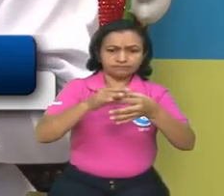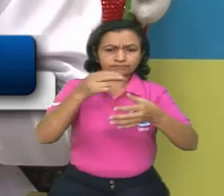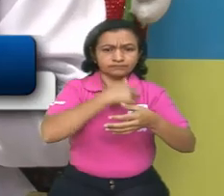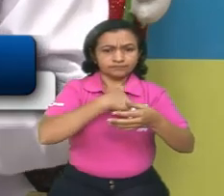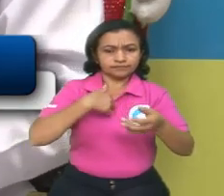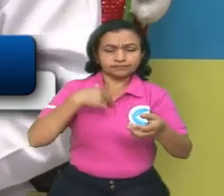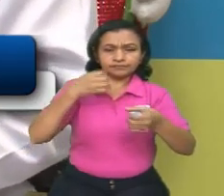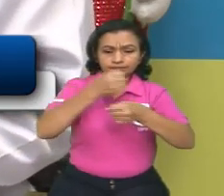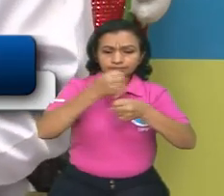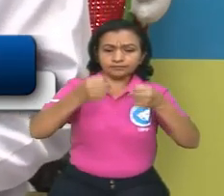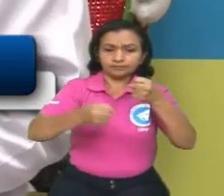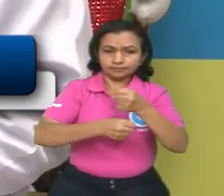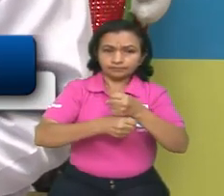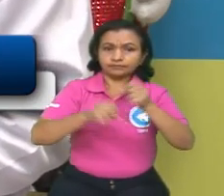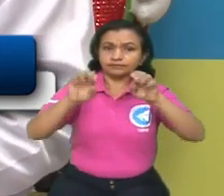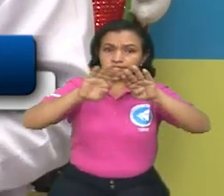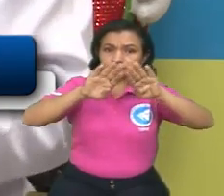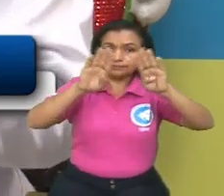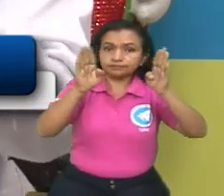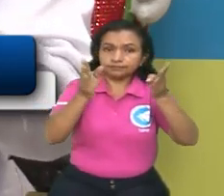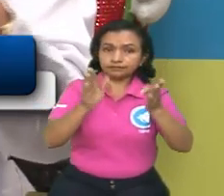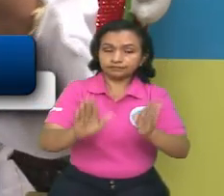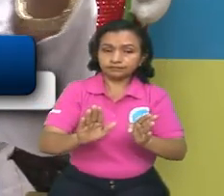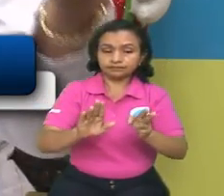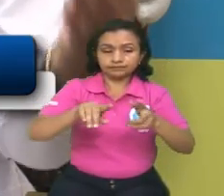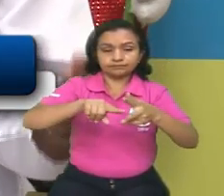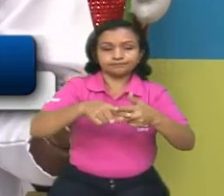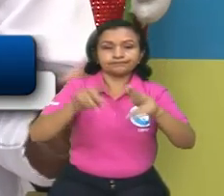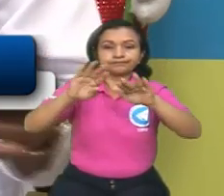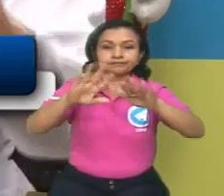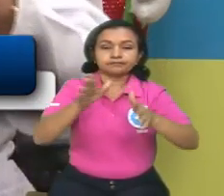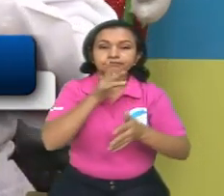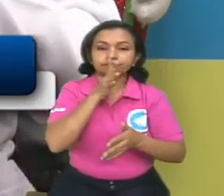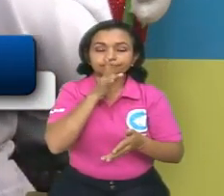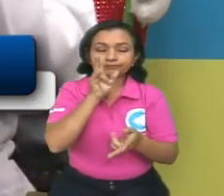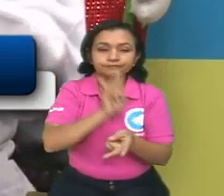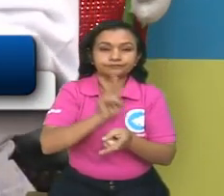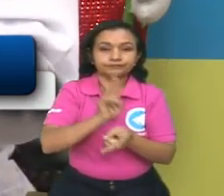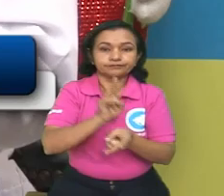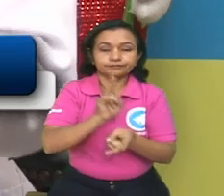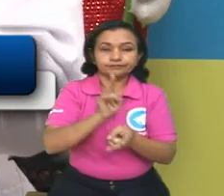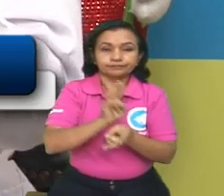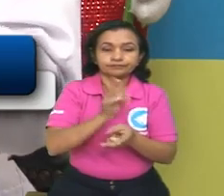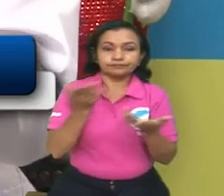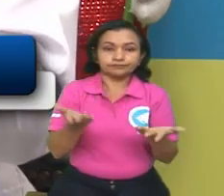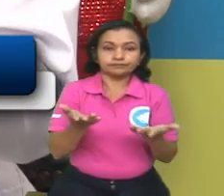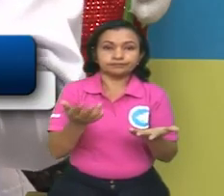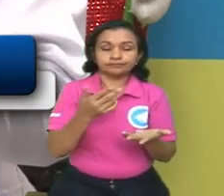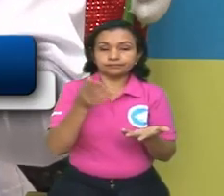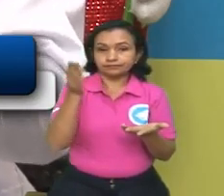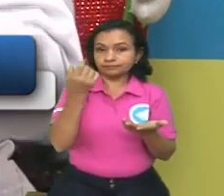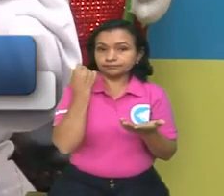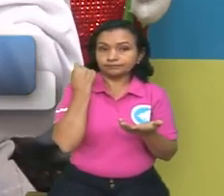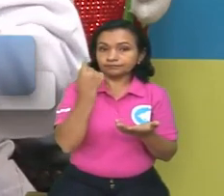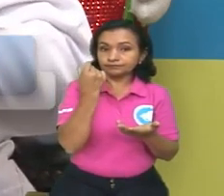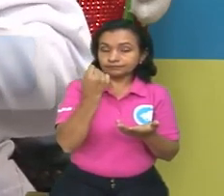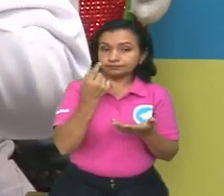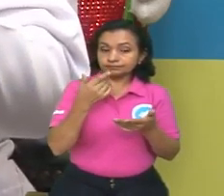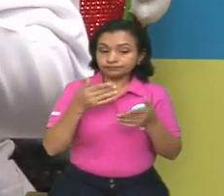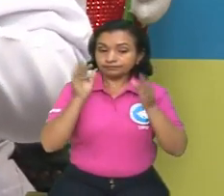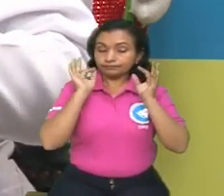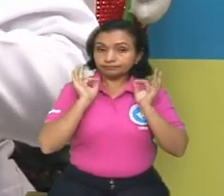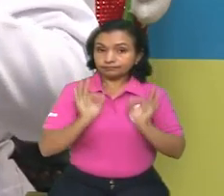sexuales para la mujer. Entonces, inicia la vida sexual activa temprana, un cérvix que no está preparado